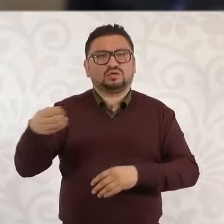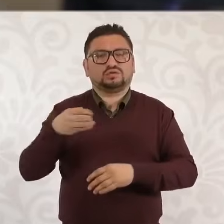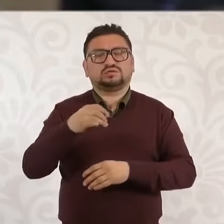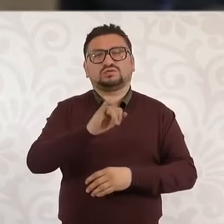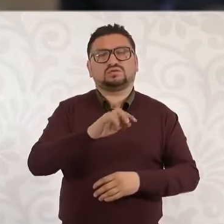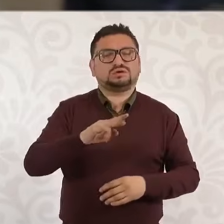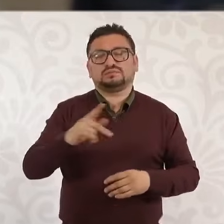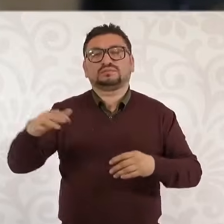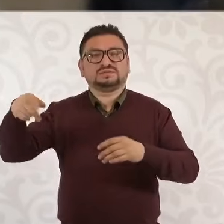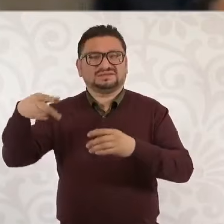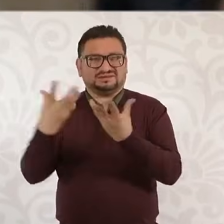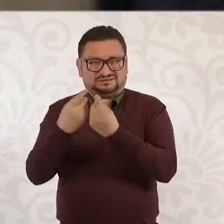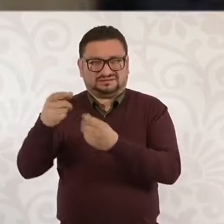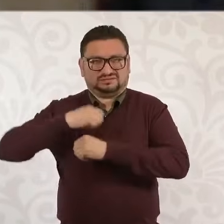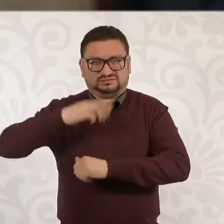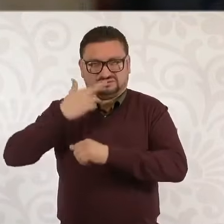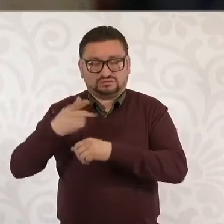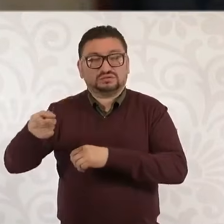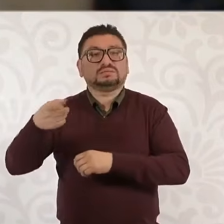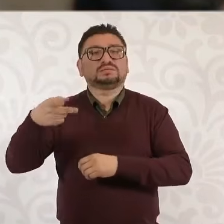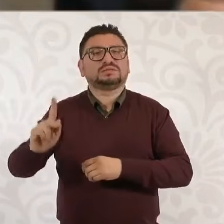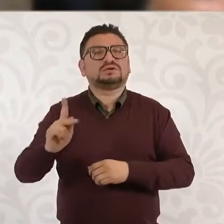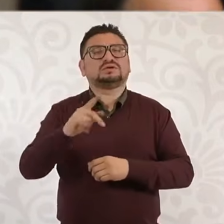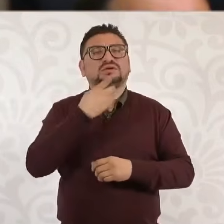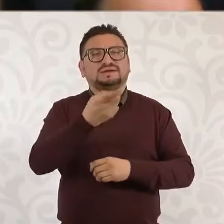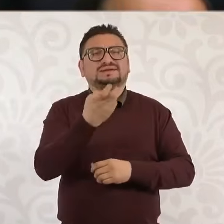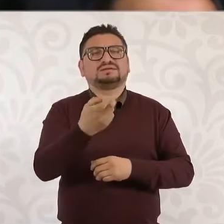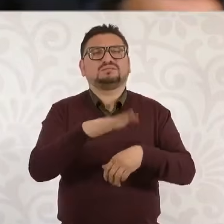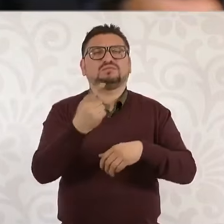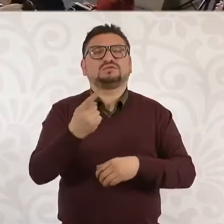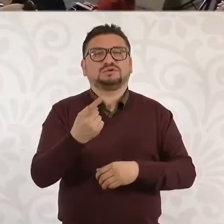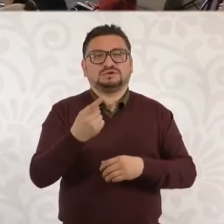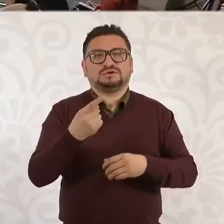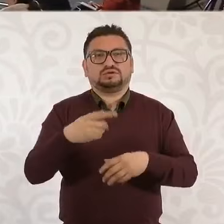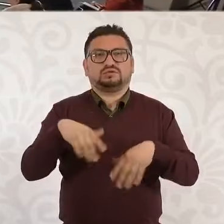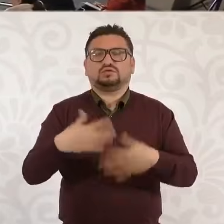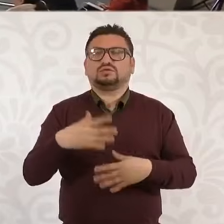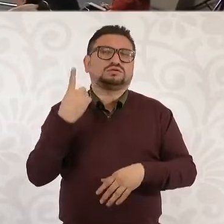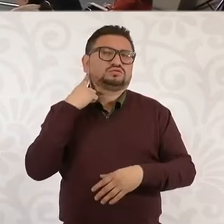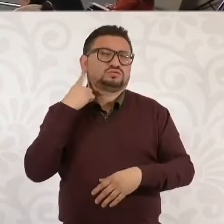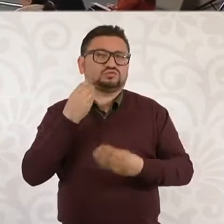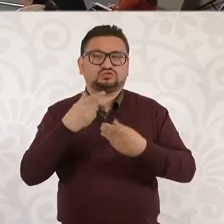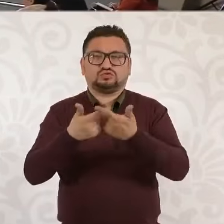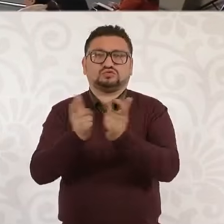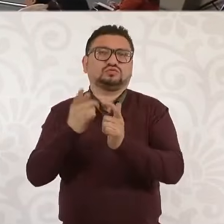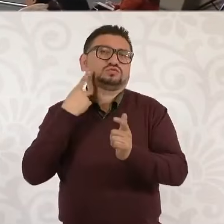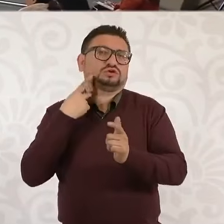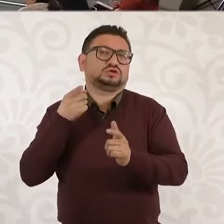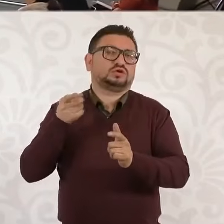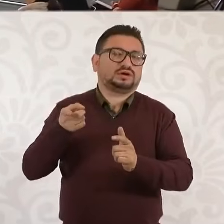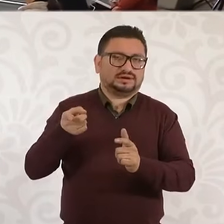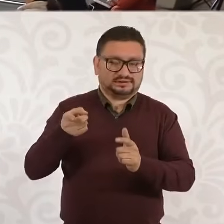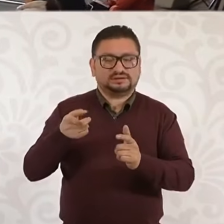por ejemplo, pero todo esto se comenta porque es mucho lo que se dice sobre un partido político y lo